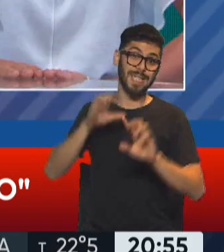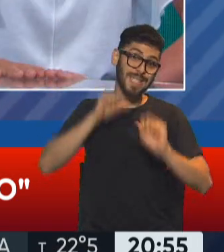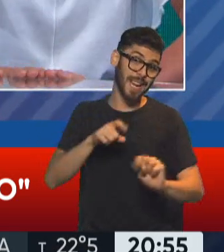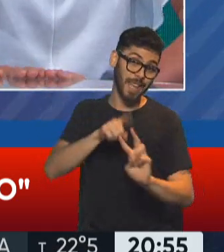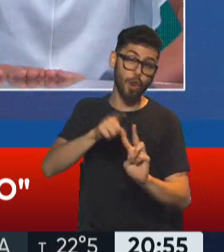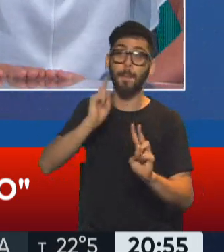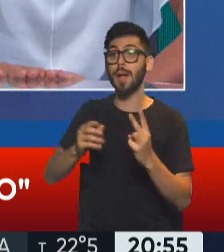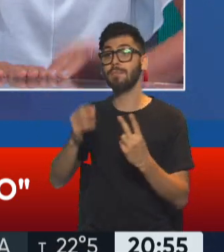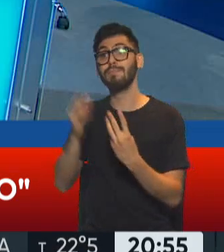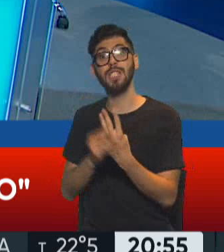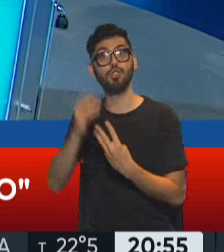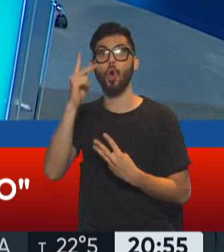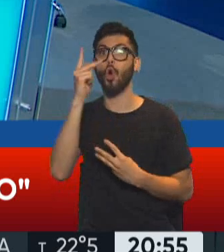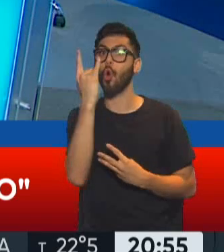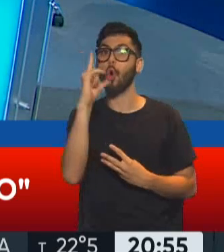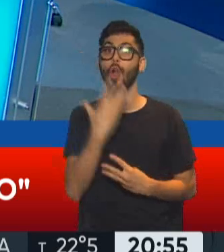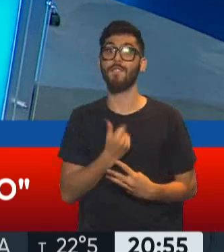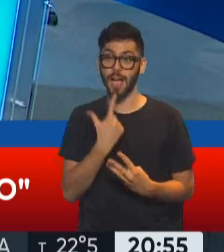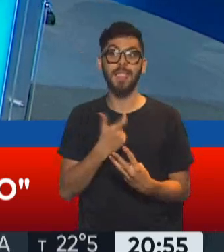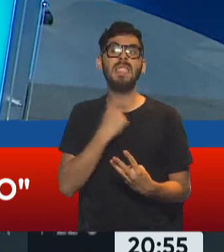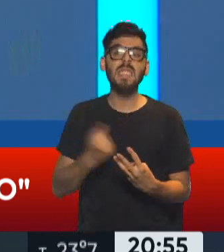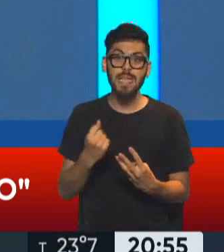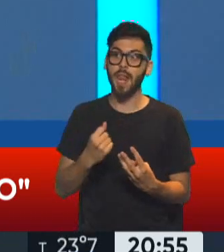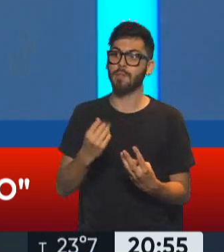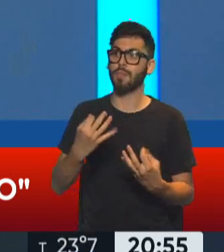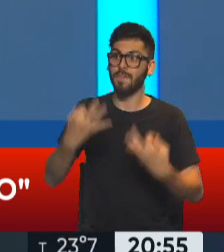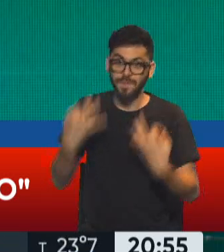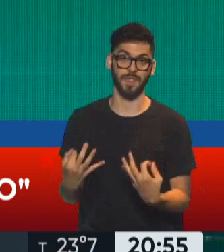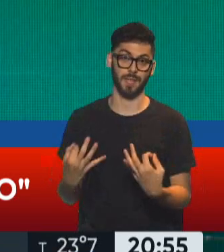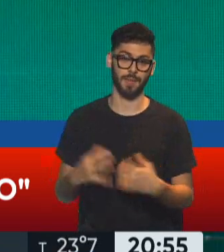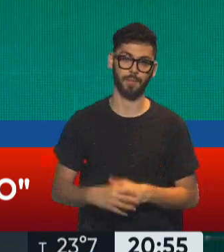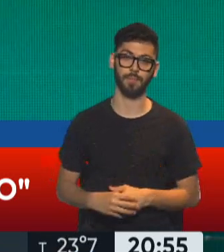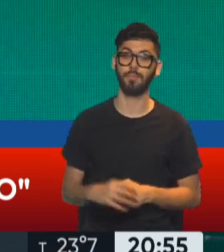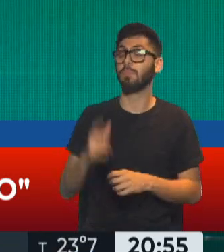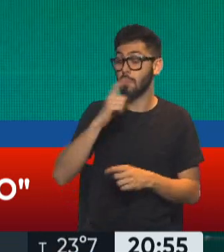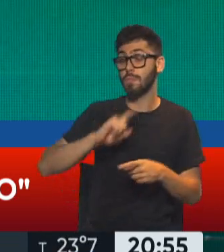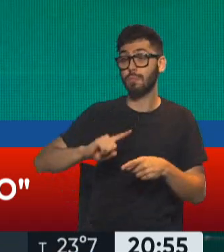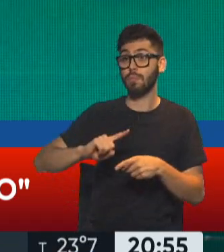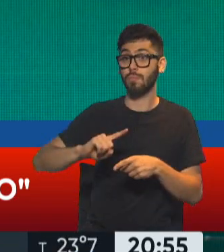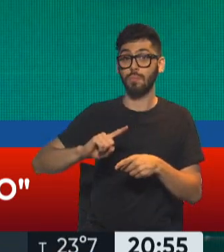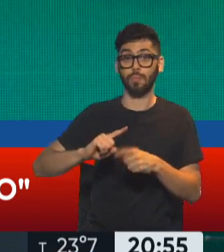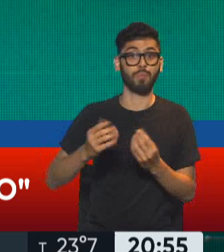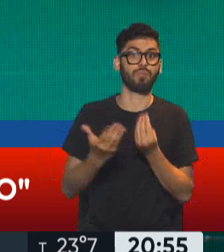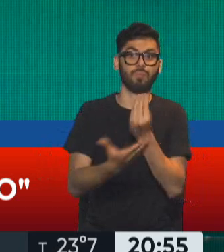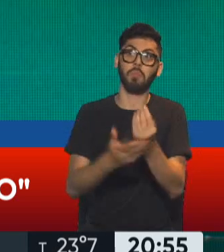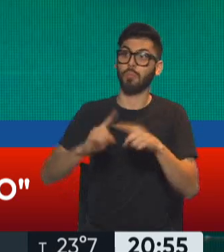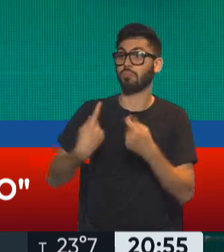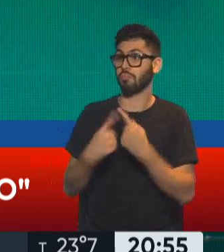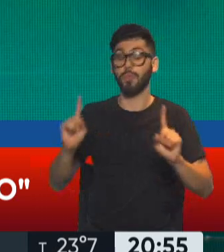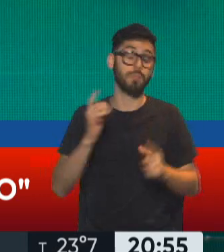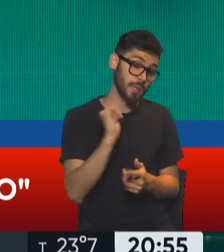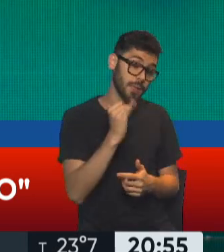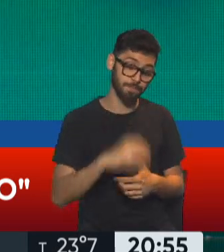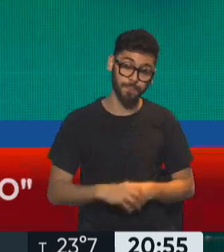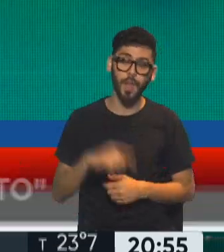ministro Culfas, y lo vamos a hacer. Y yo creo que no va a haber desabastecimiento tampoco. Bien, hubo un quiebre claramente en la política con el ingreso de Feletti. Vamos a compartir un